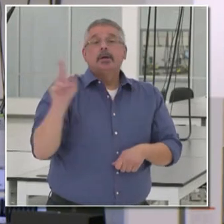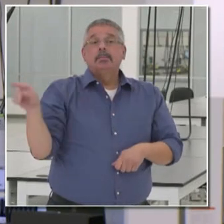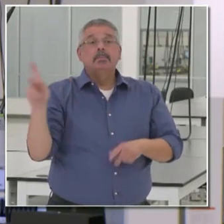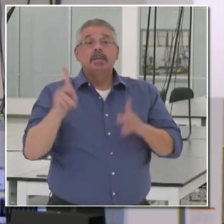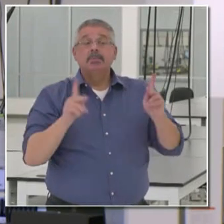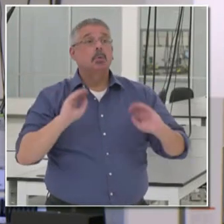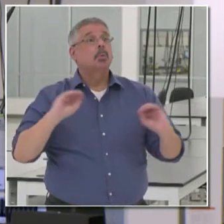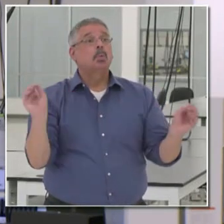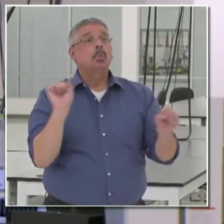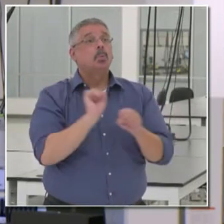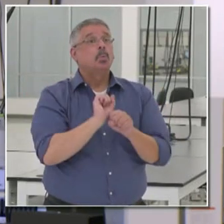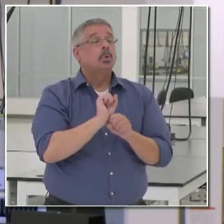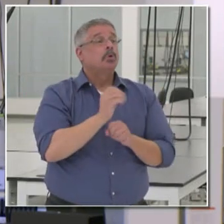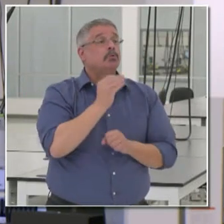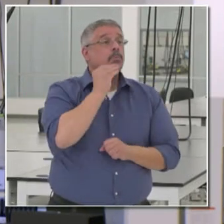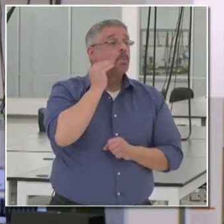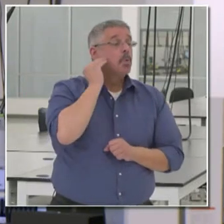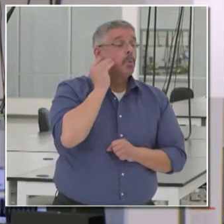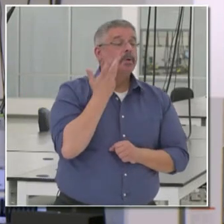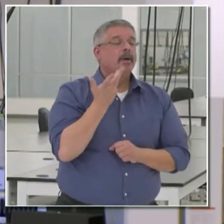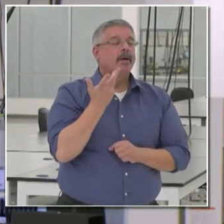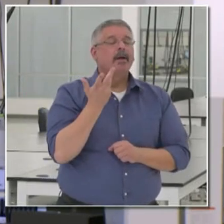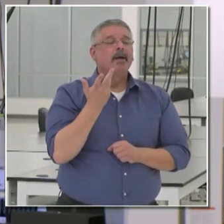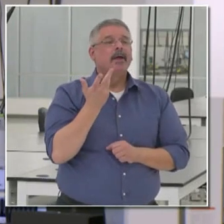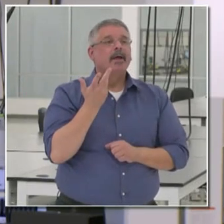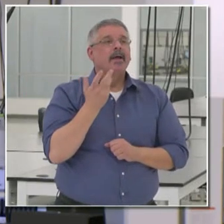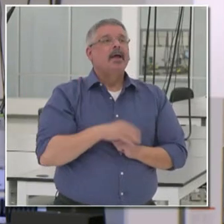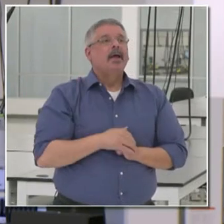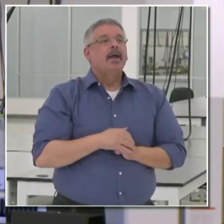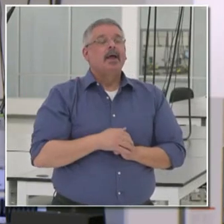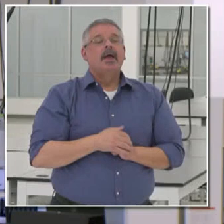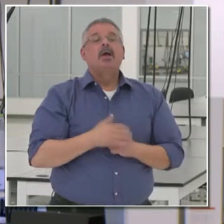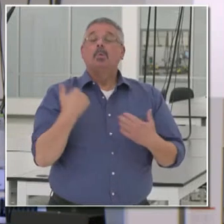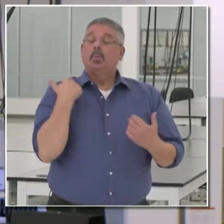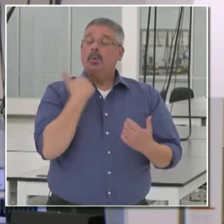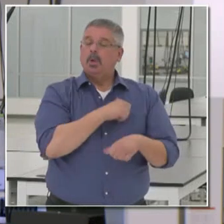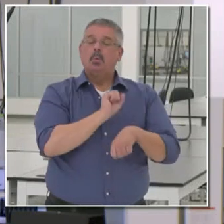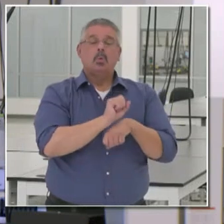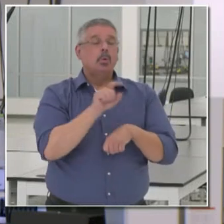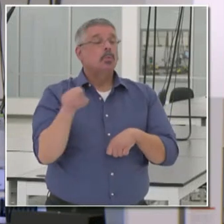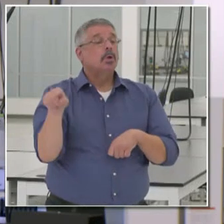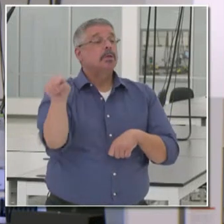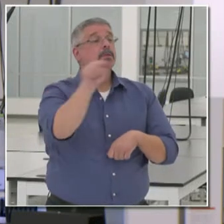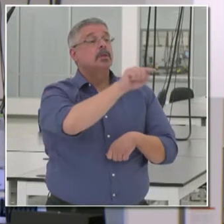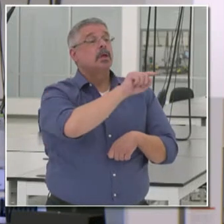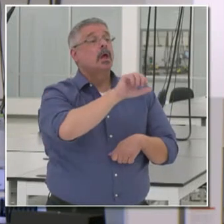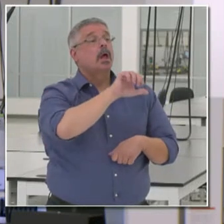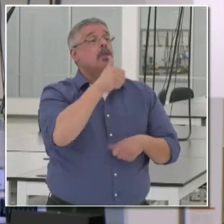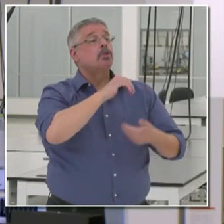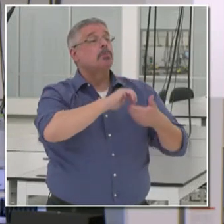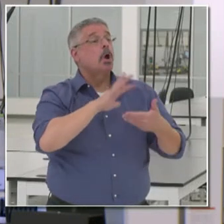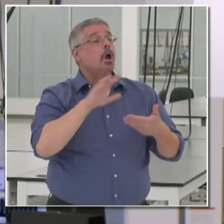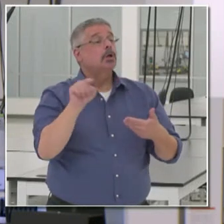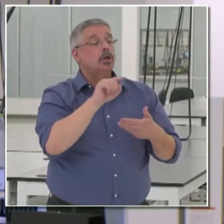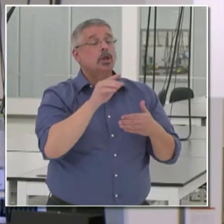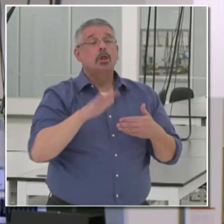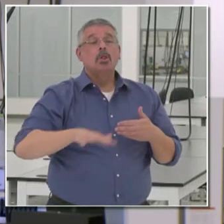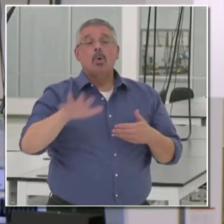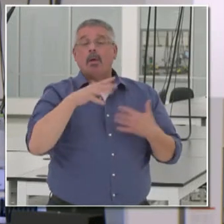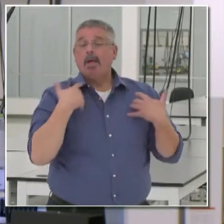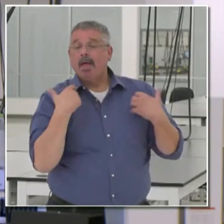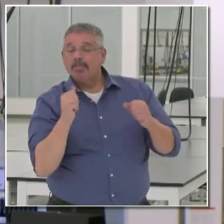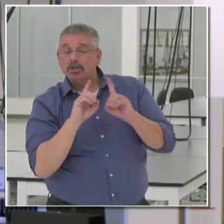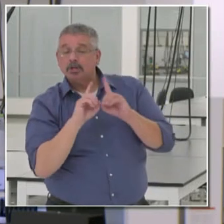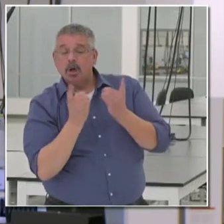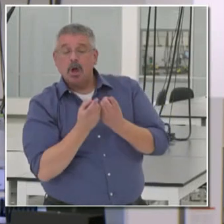lugar de trabajo y muchos no están yendo a trabajar trabajando desde sus casas hemos estado trabajando con socios locales al barrio del